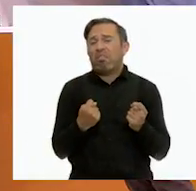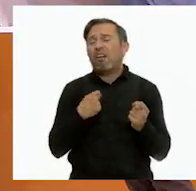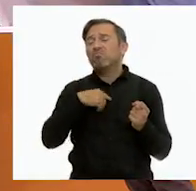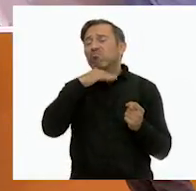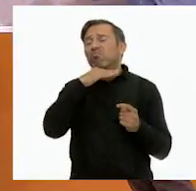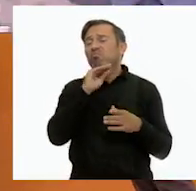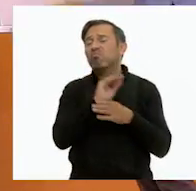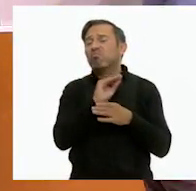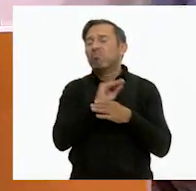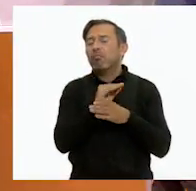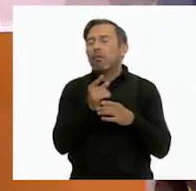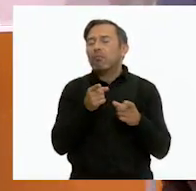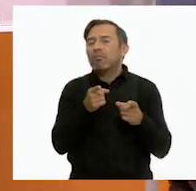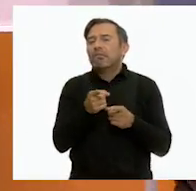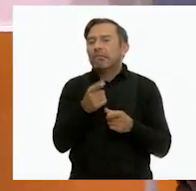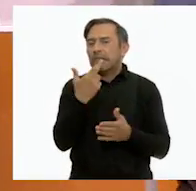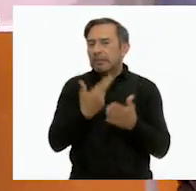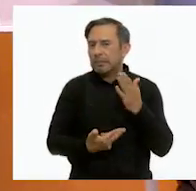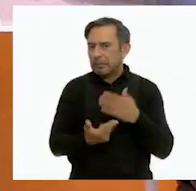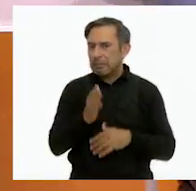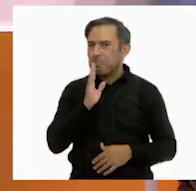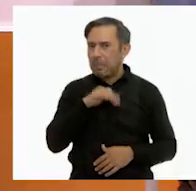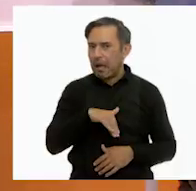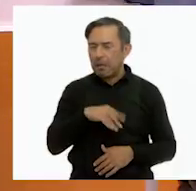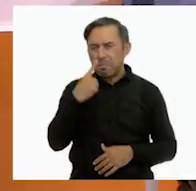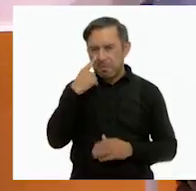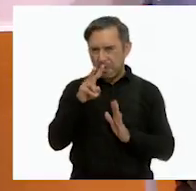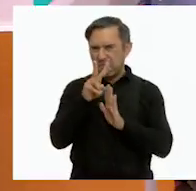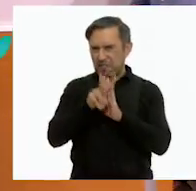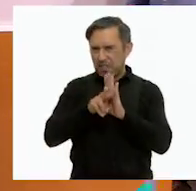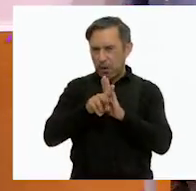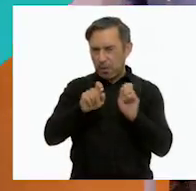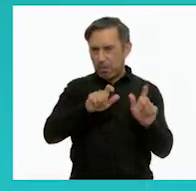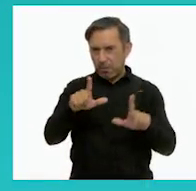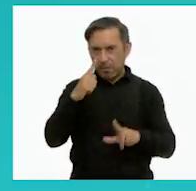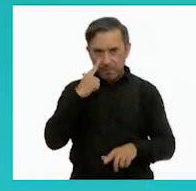otros. Vamos a ver un video que nos muestra esto.